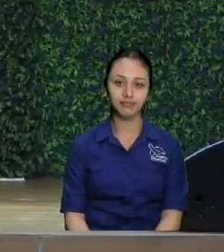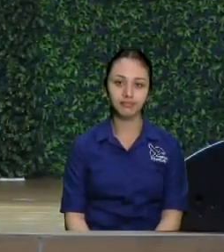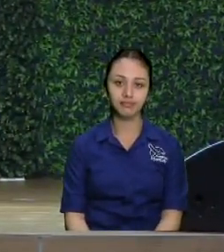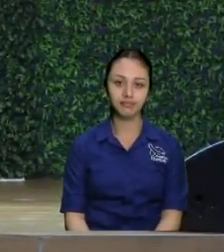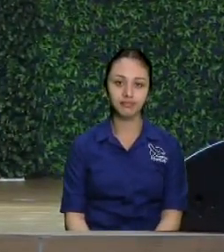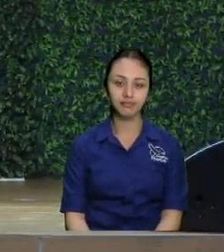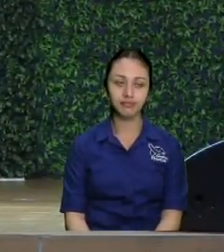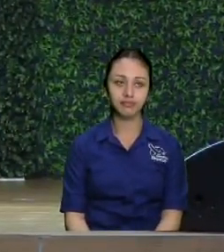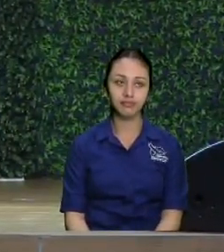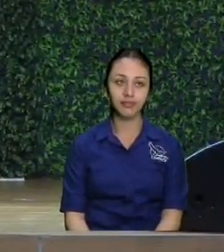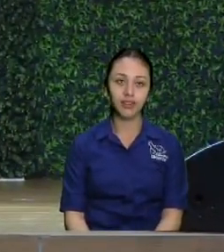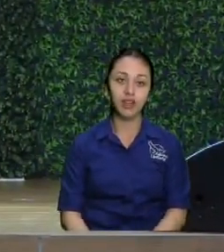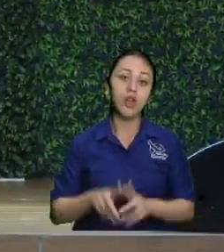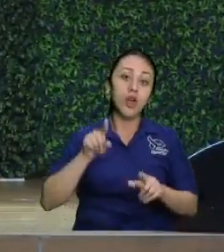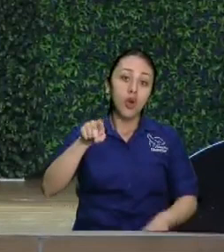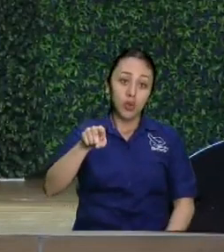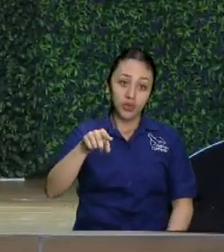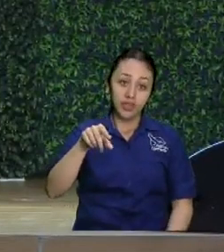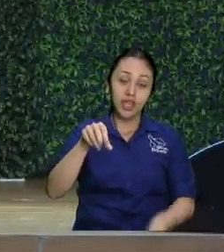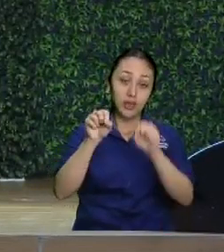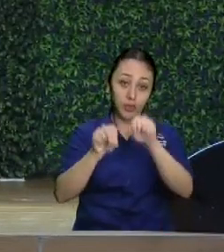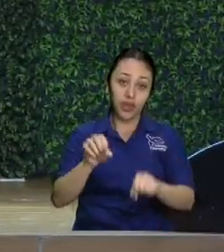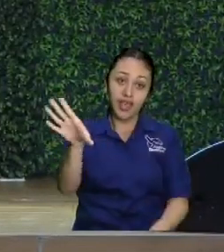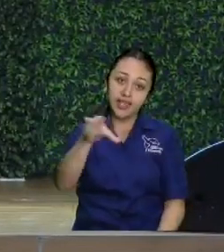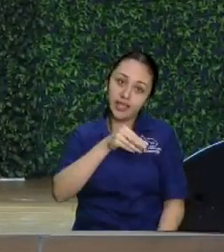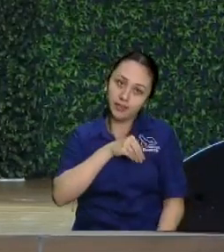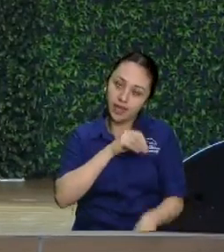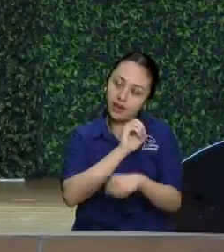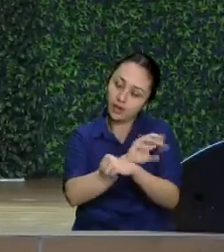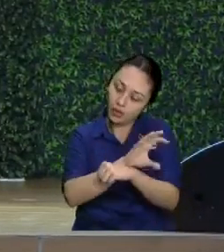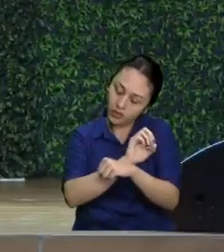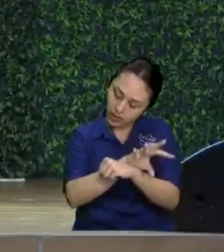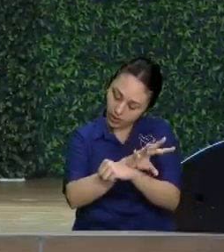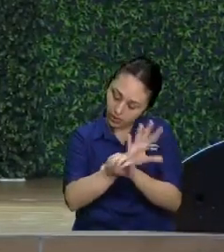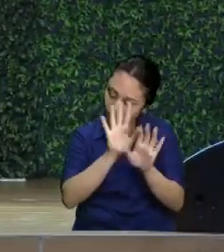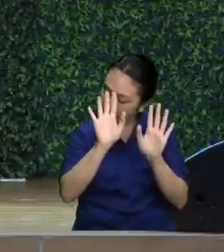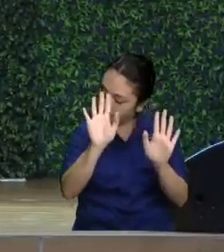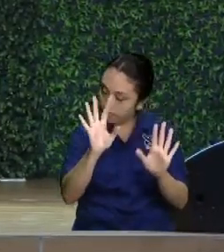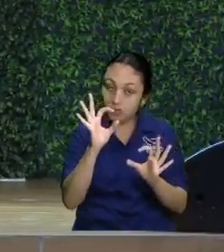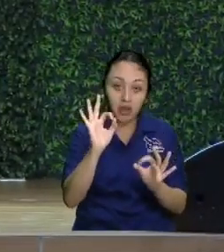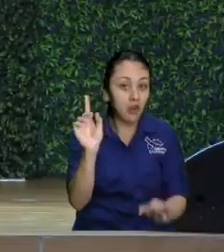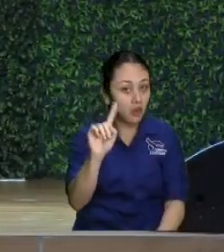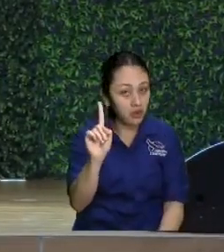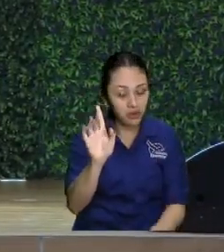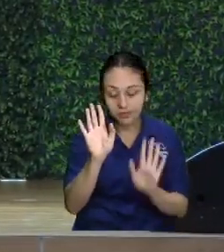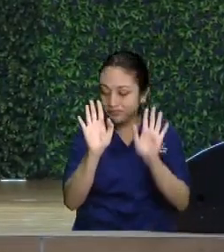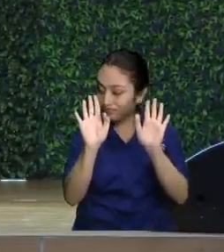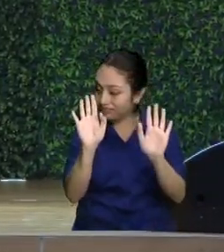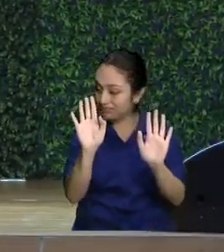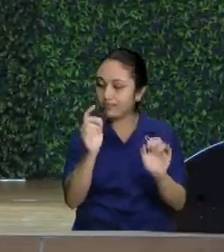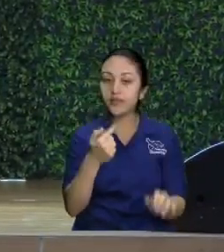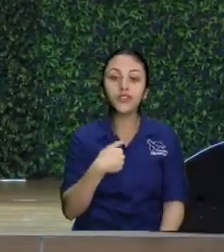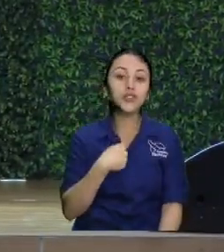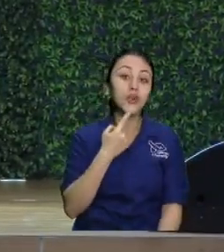Si quiere lo toma, si quiere lo deja, es el consejo de la palabra. Nuevamente le digo,